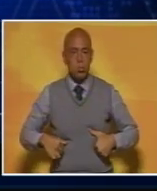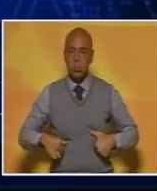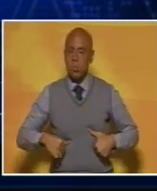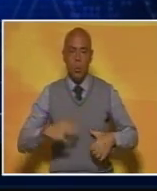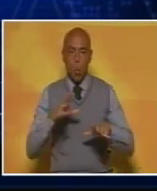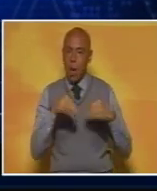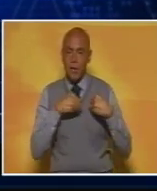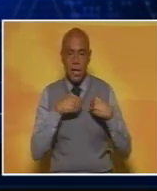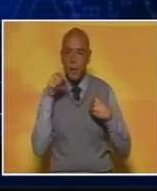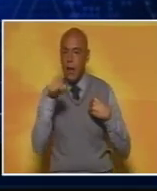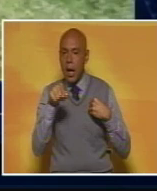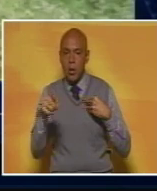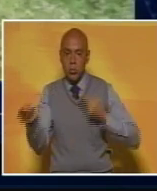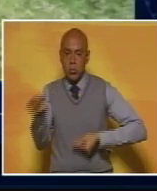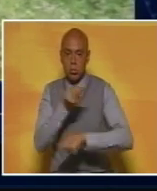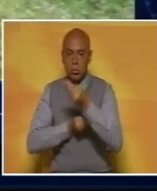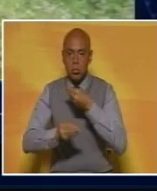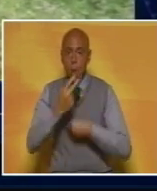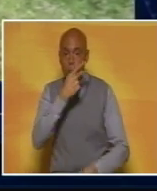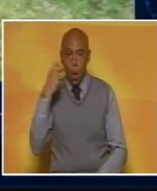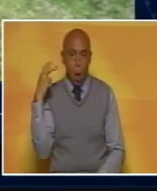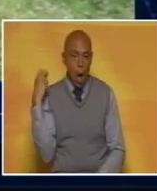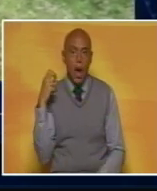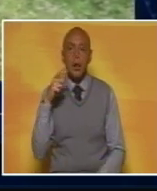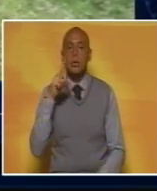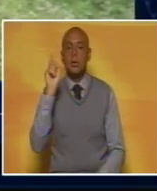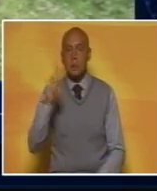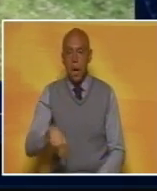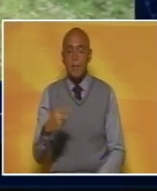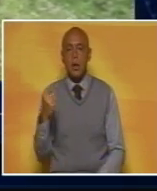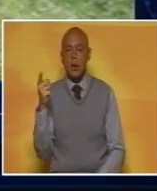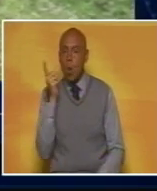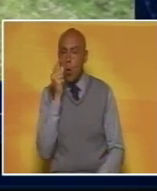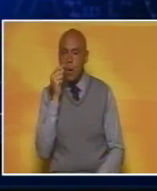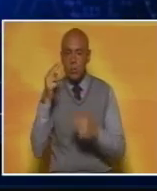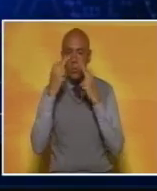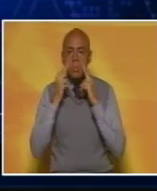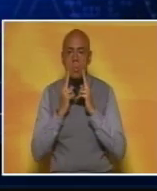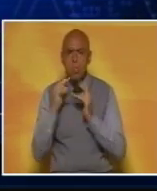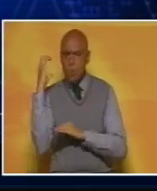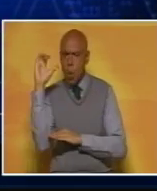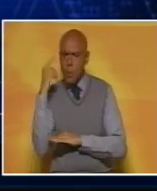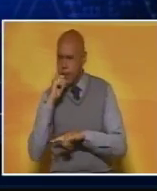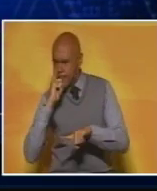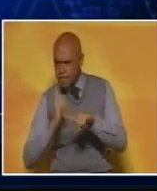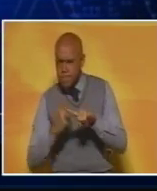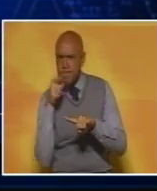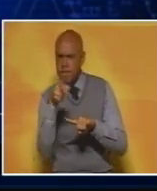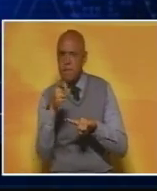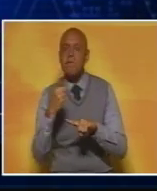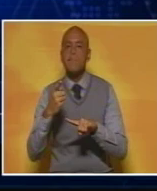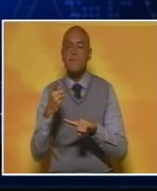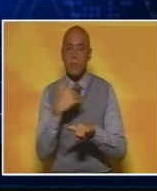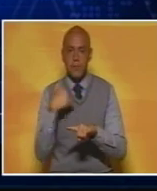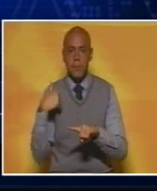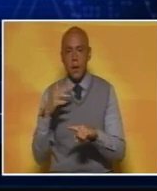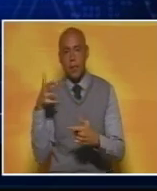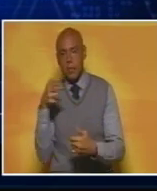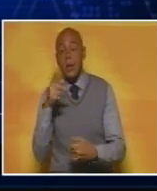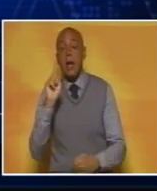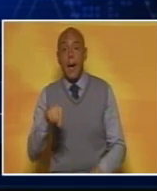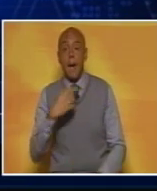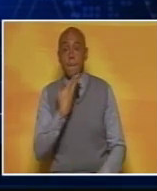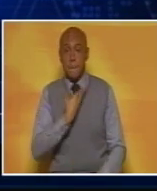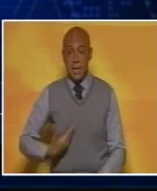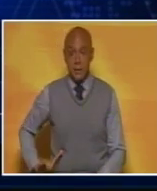el narcotráfico, con lo cual se han convertido en el principal blanco de los grupos dedicados al tráfico de drogas. Ante la situación, el presidente